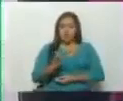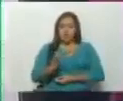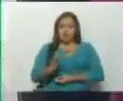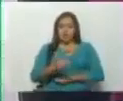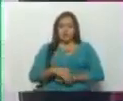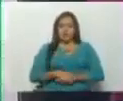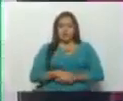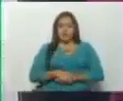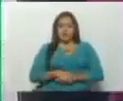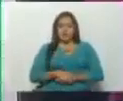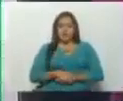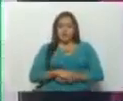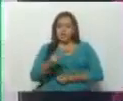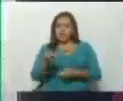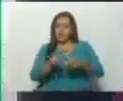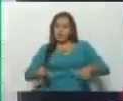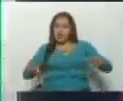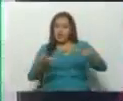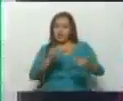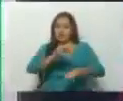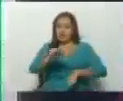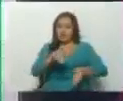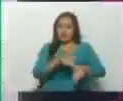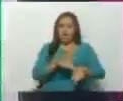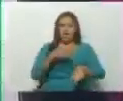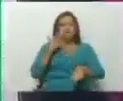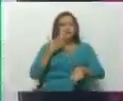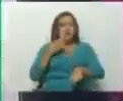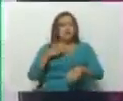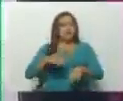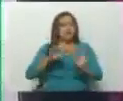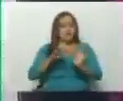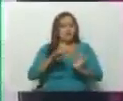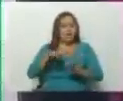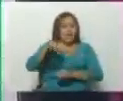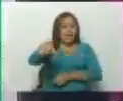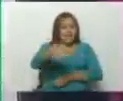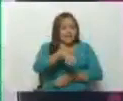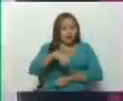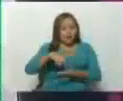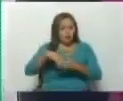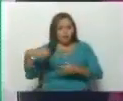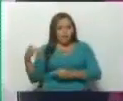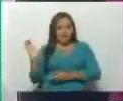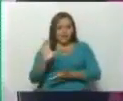nuestros espacios a nivel nacional, principalmente en los estados, fuera